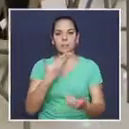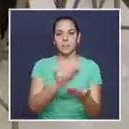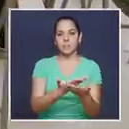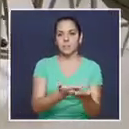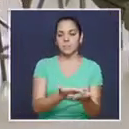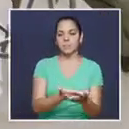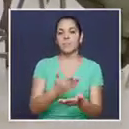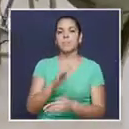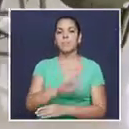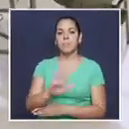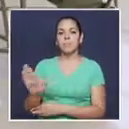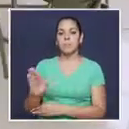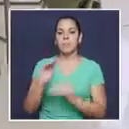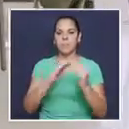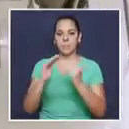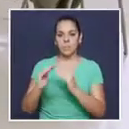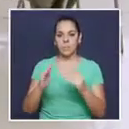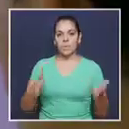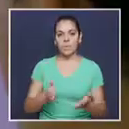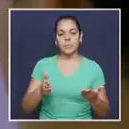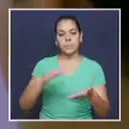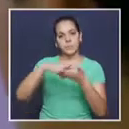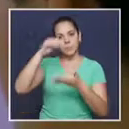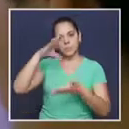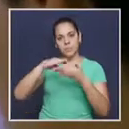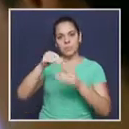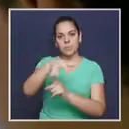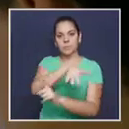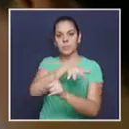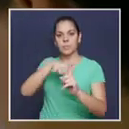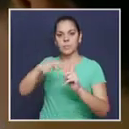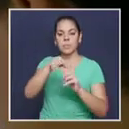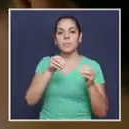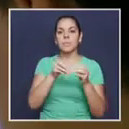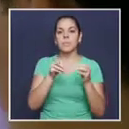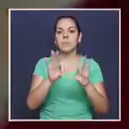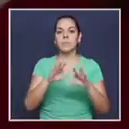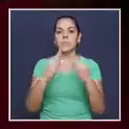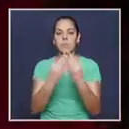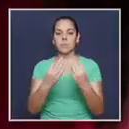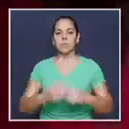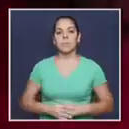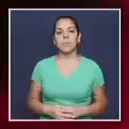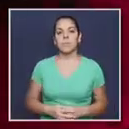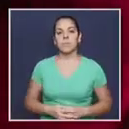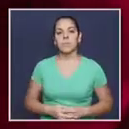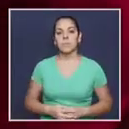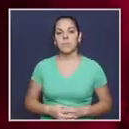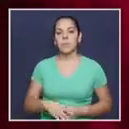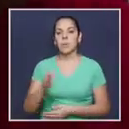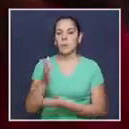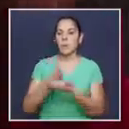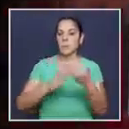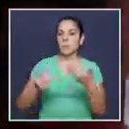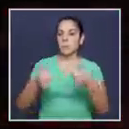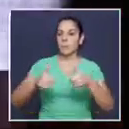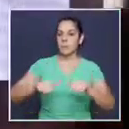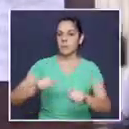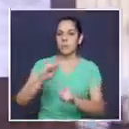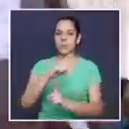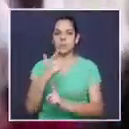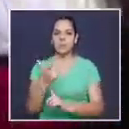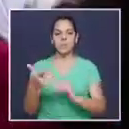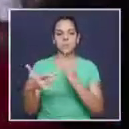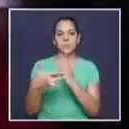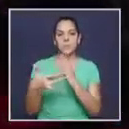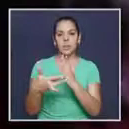sus hogares, lo cual estimulará el aprendizaje en un contexto más familiar. Como parte del Acuerdo Social